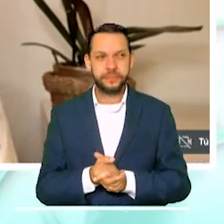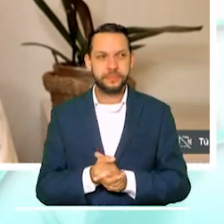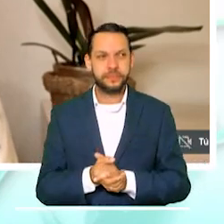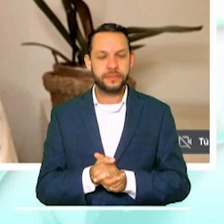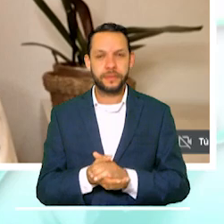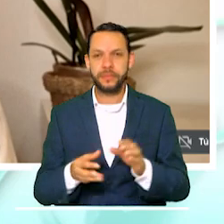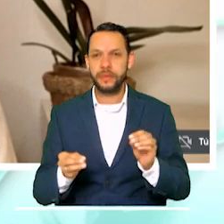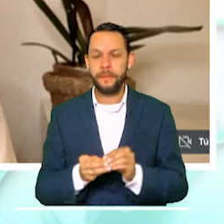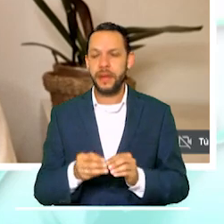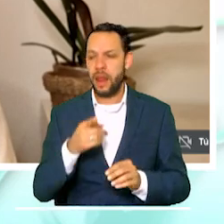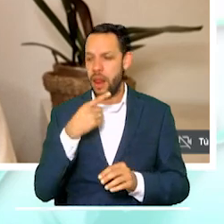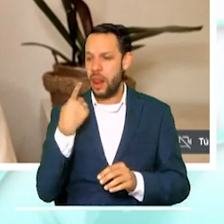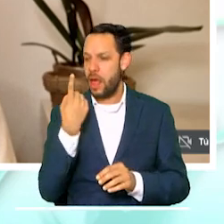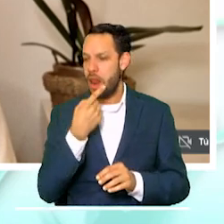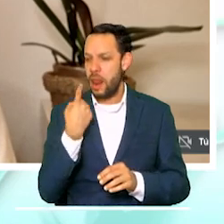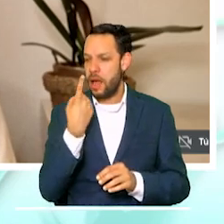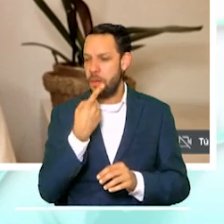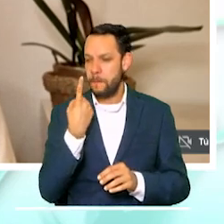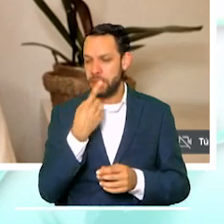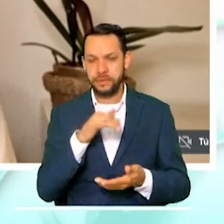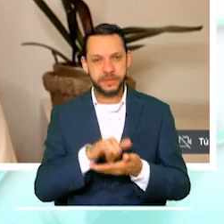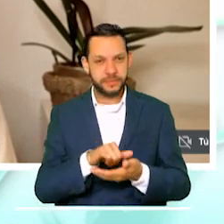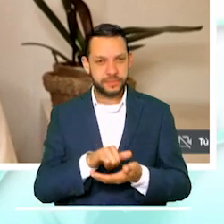en la boca,